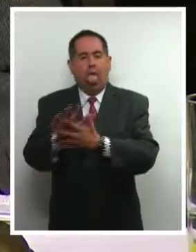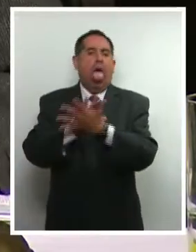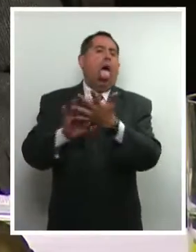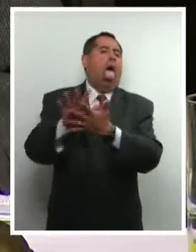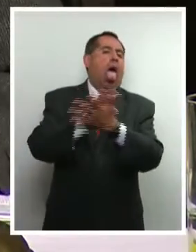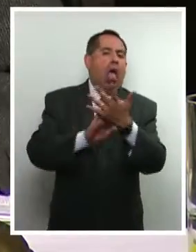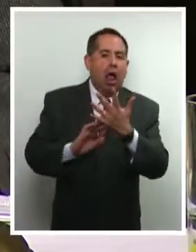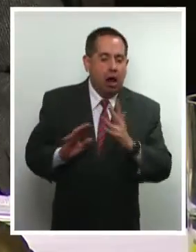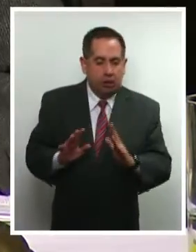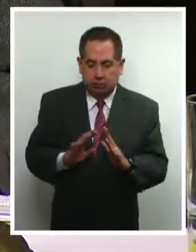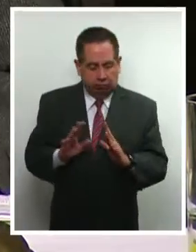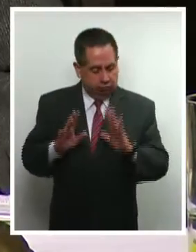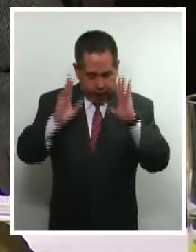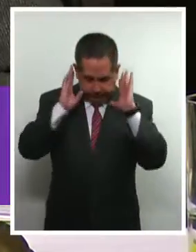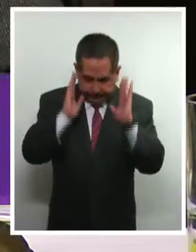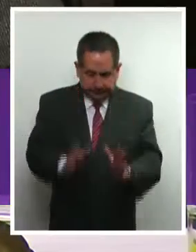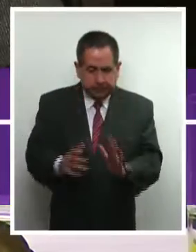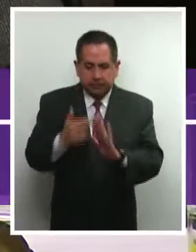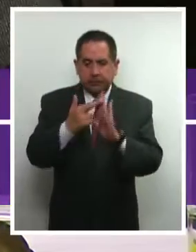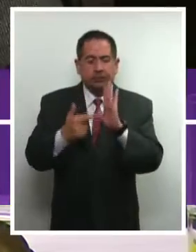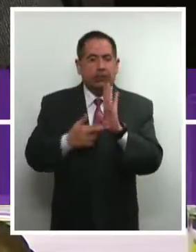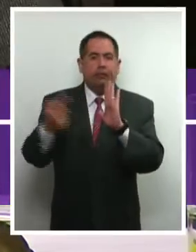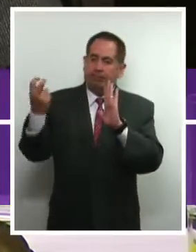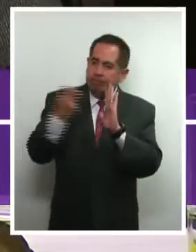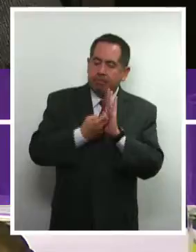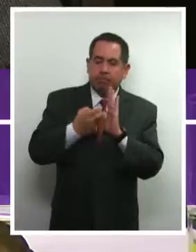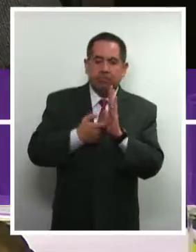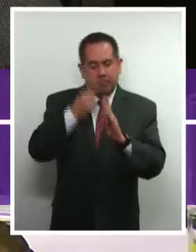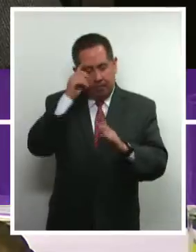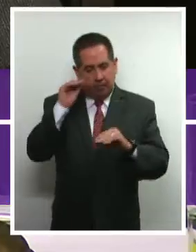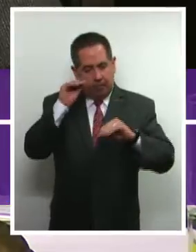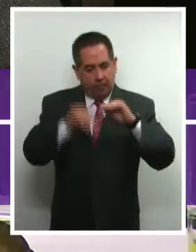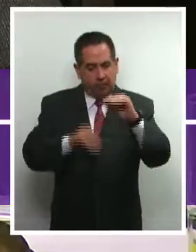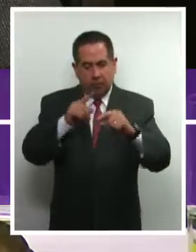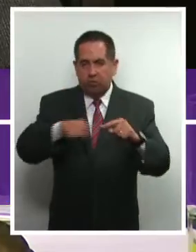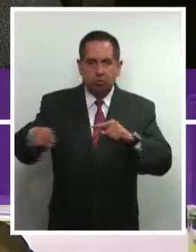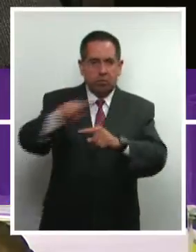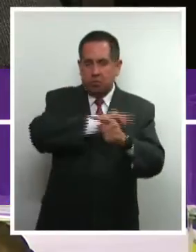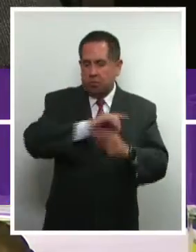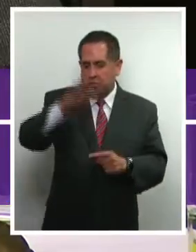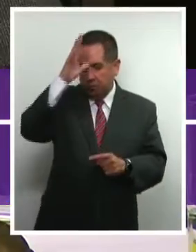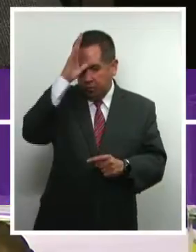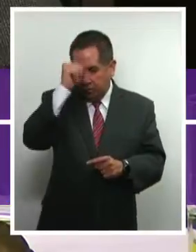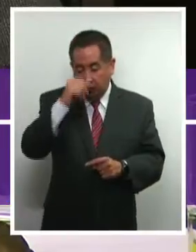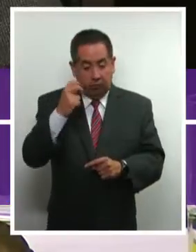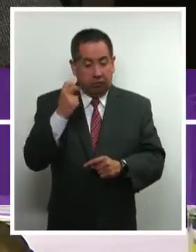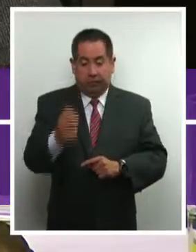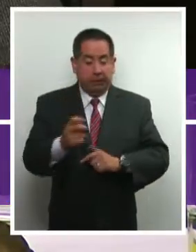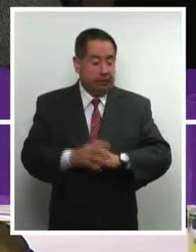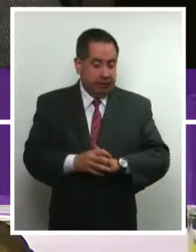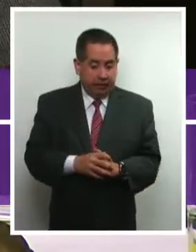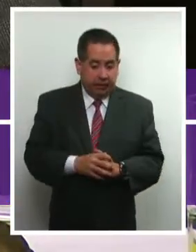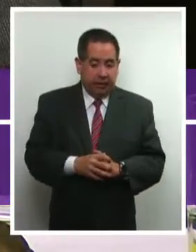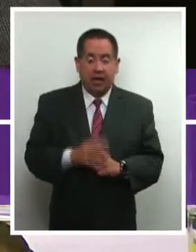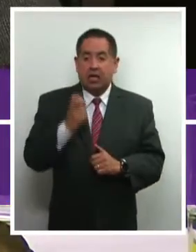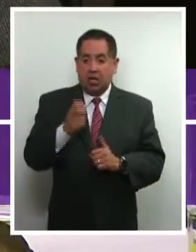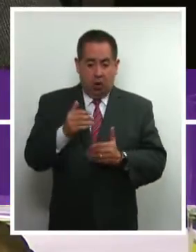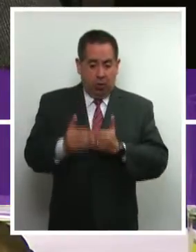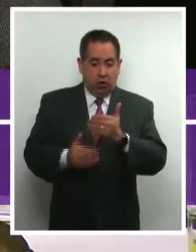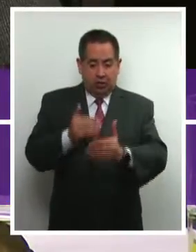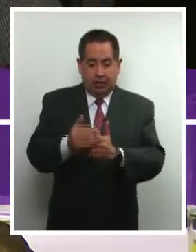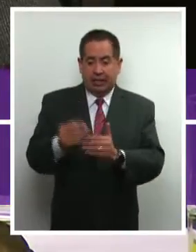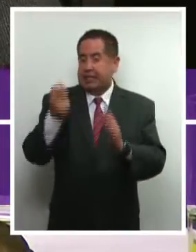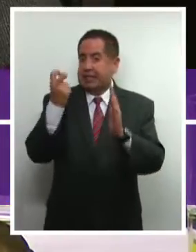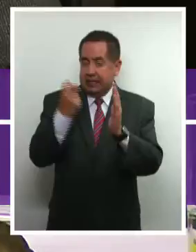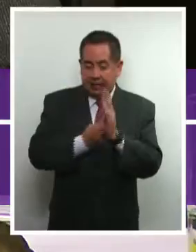los instrumentos con los cuales se pretende construir el consenso. Y efectivamente, este procedimiento